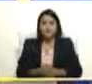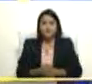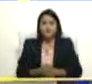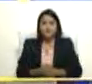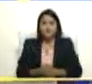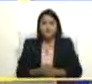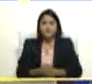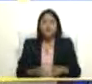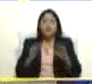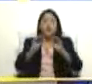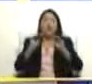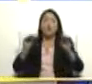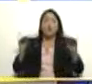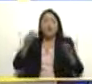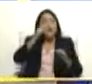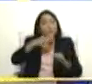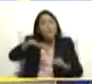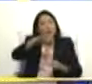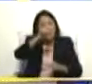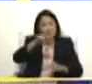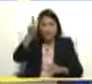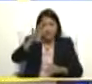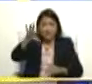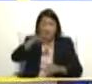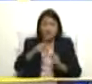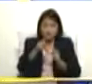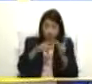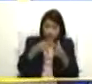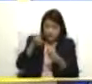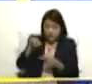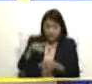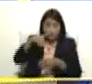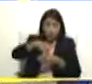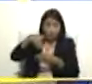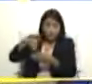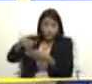pueblo y en una contienda